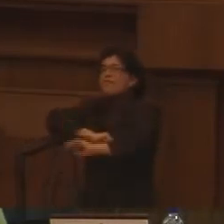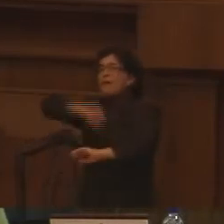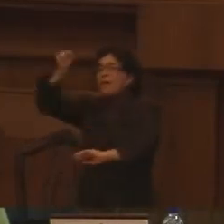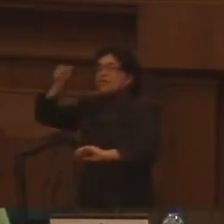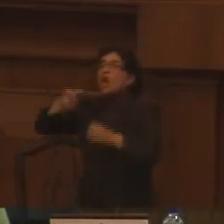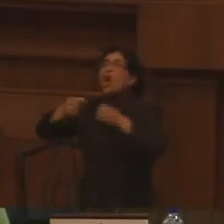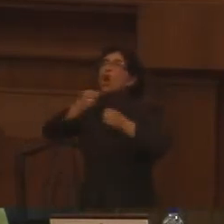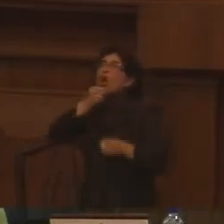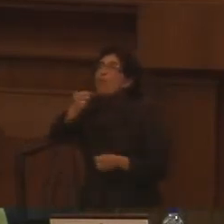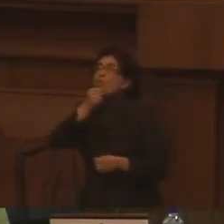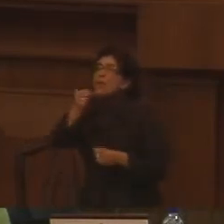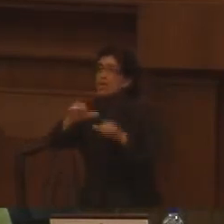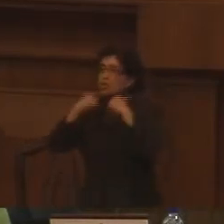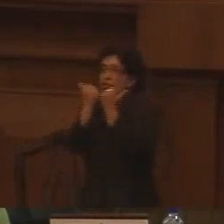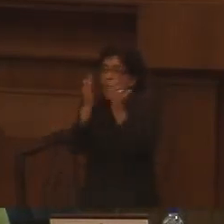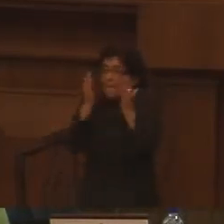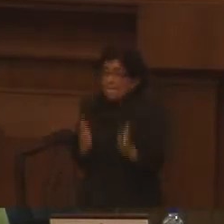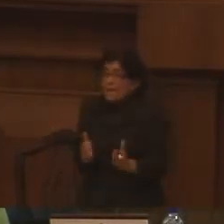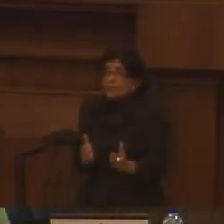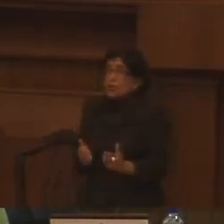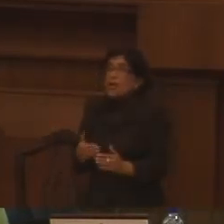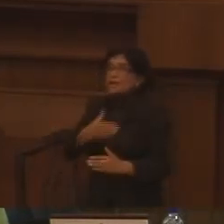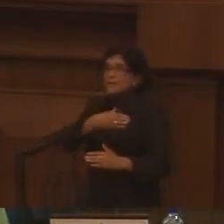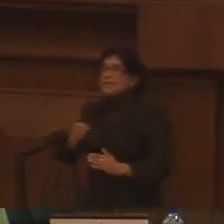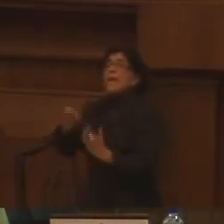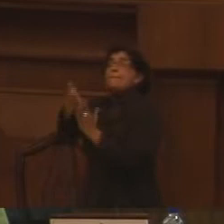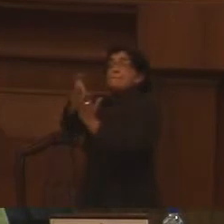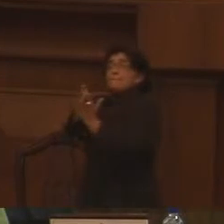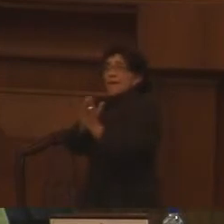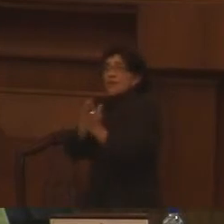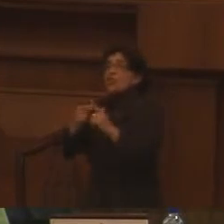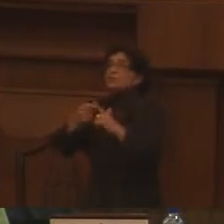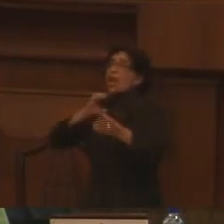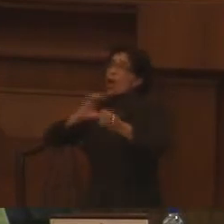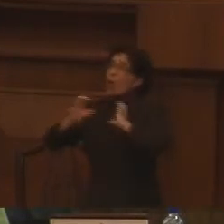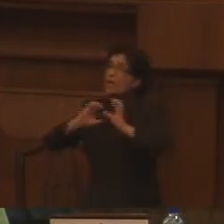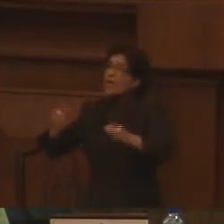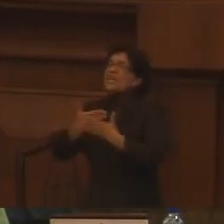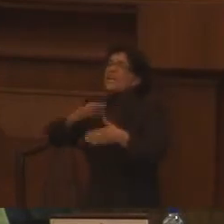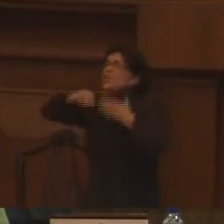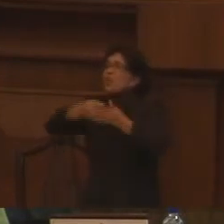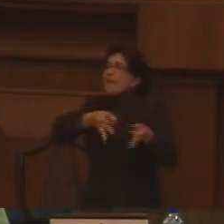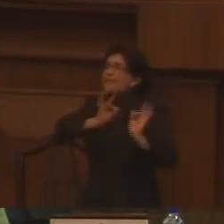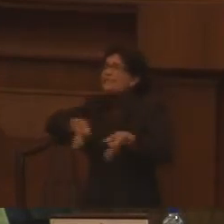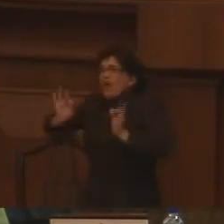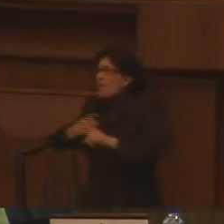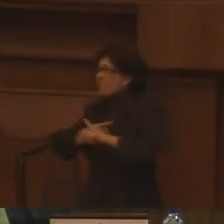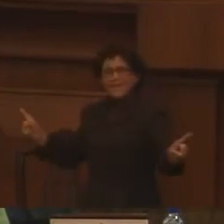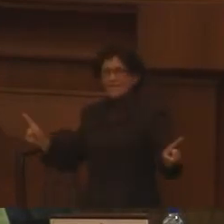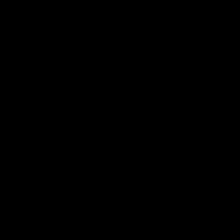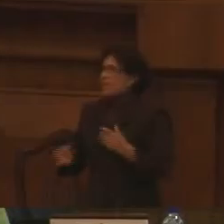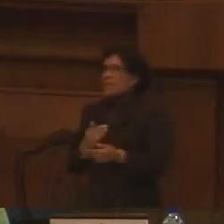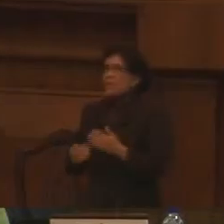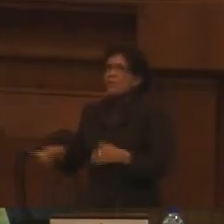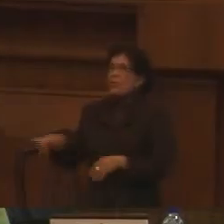artistas nacionales van a poder en un 40% su programación ser presentada. Es